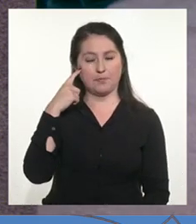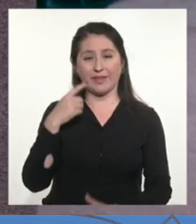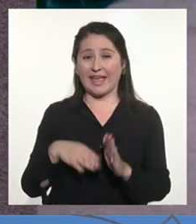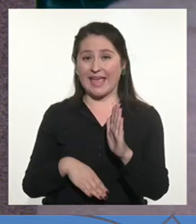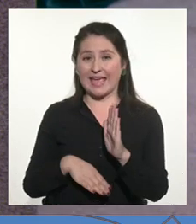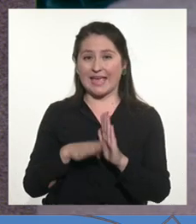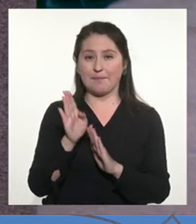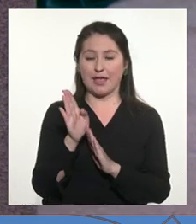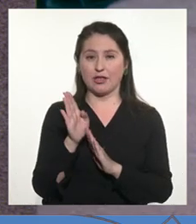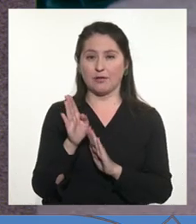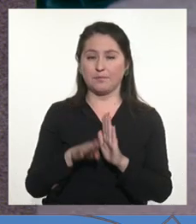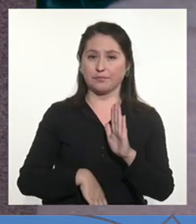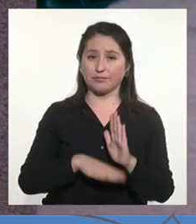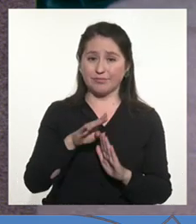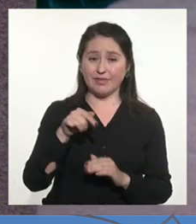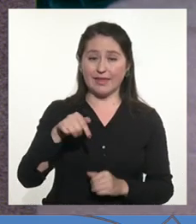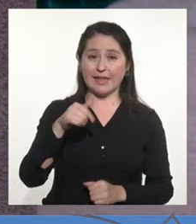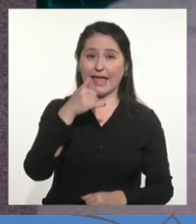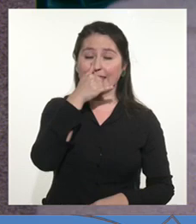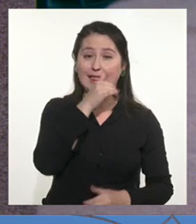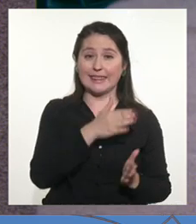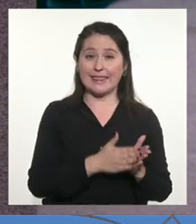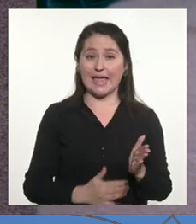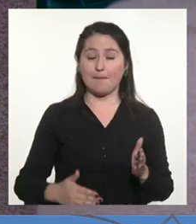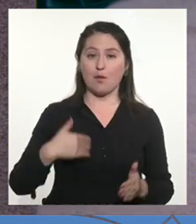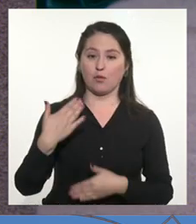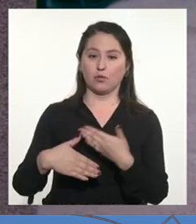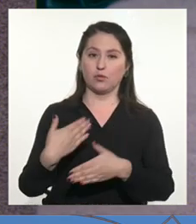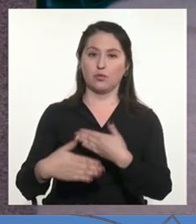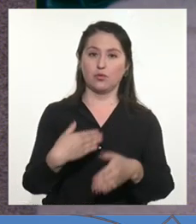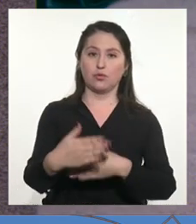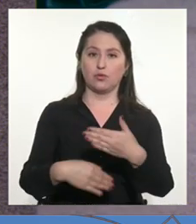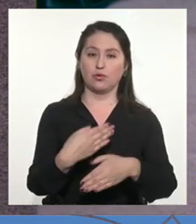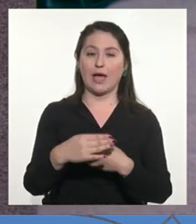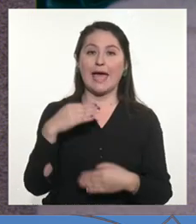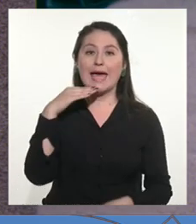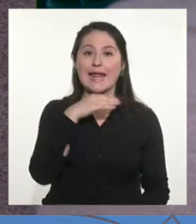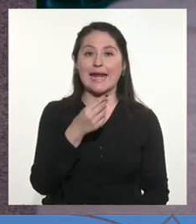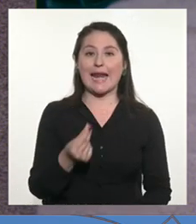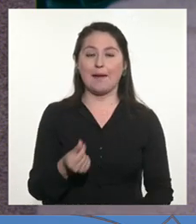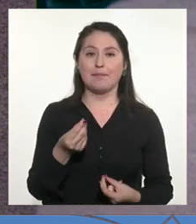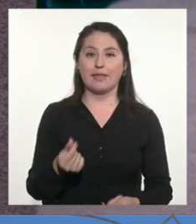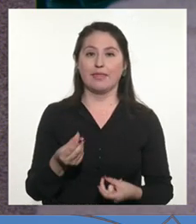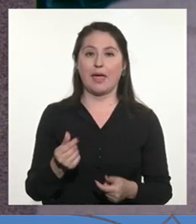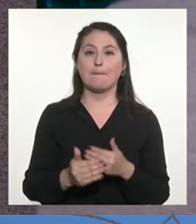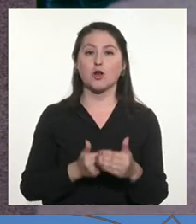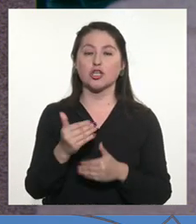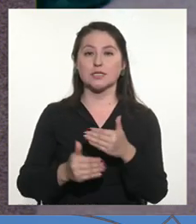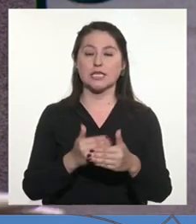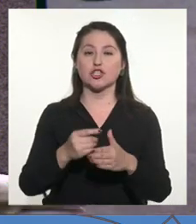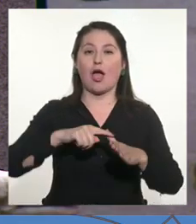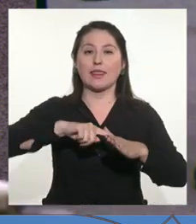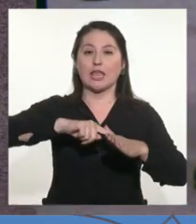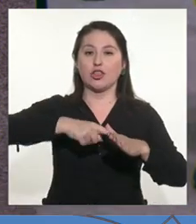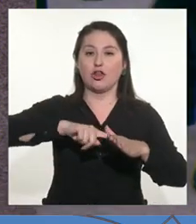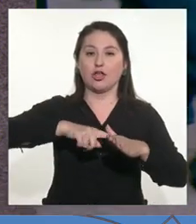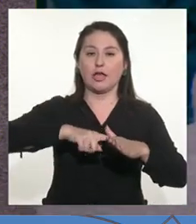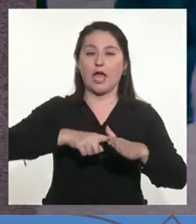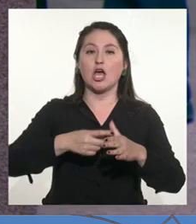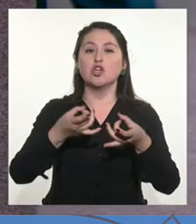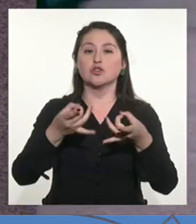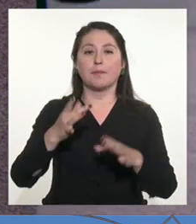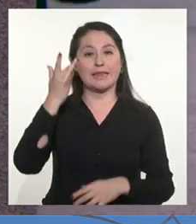síntoma o signo de este tiempo el aceleramiento es la rapidez de los procesos el avance de la tecnología de hecho sólo la inteligencia